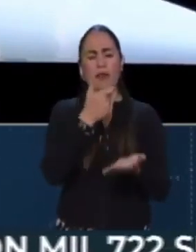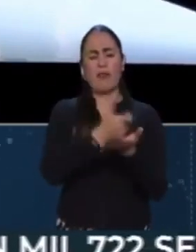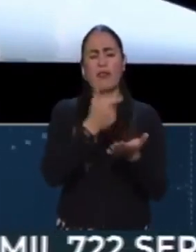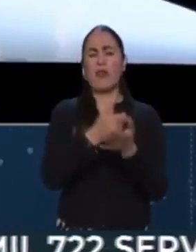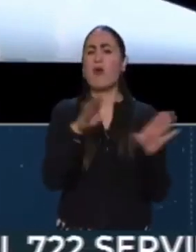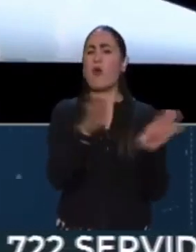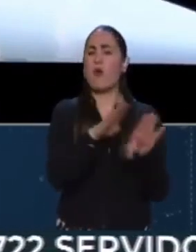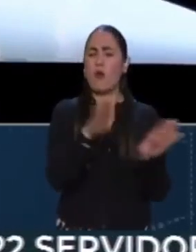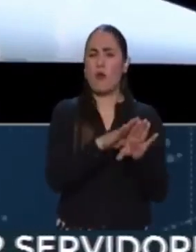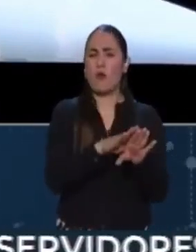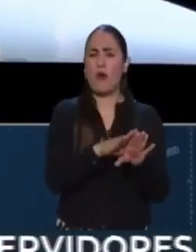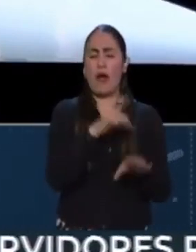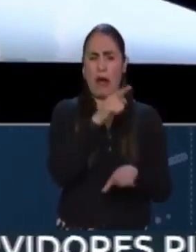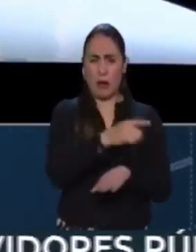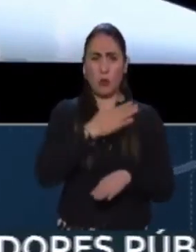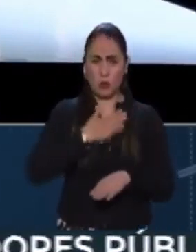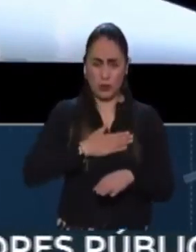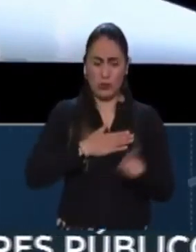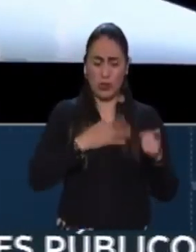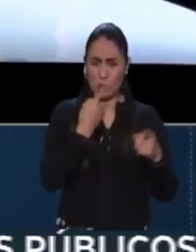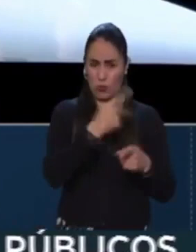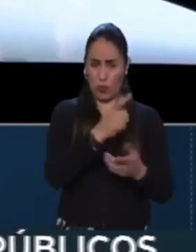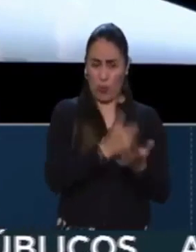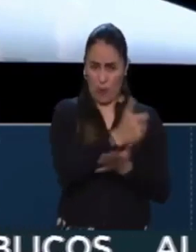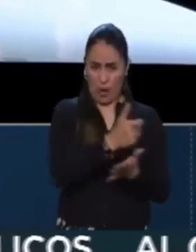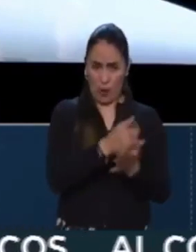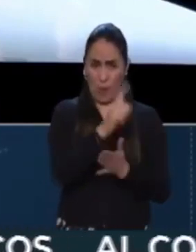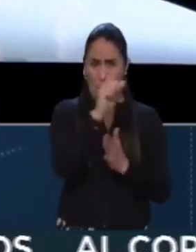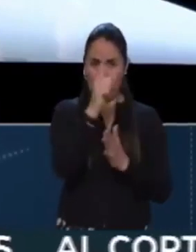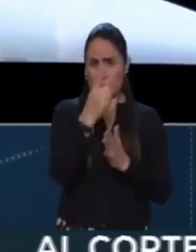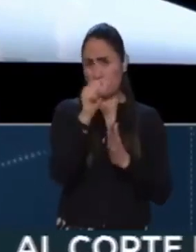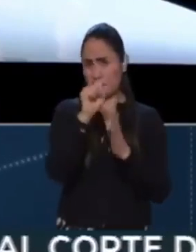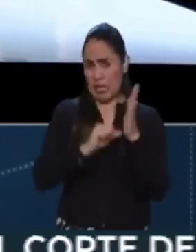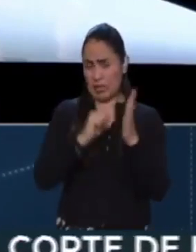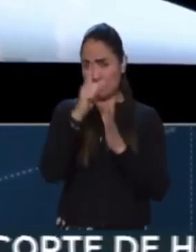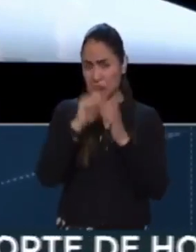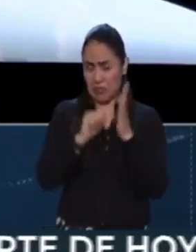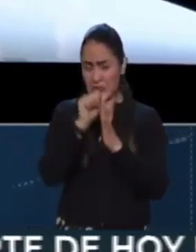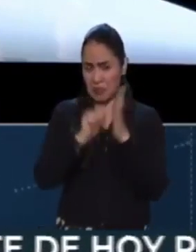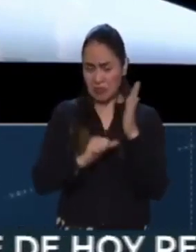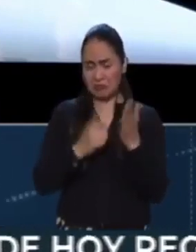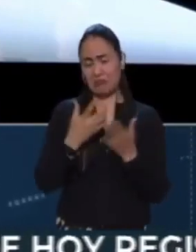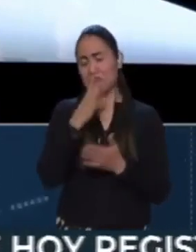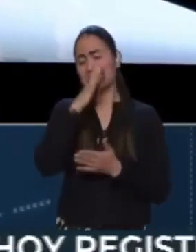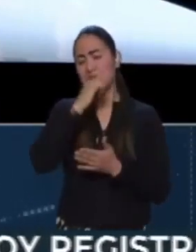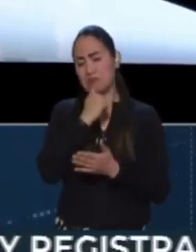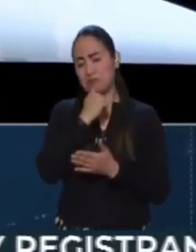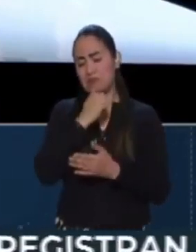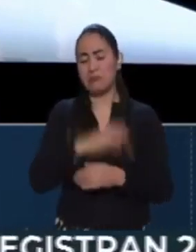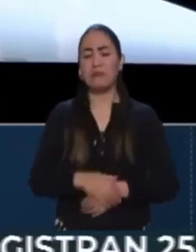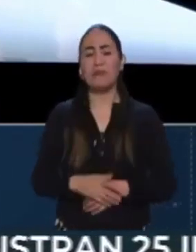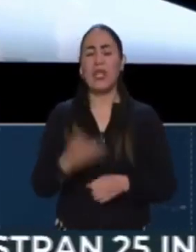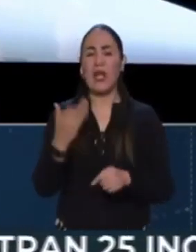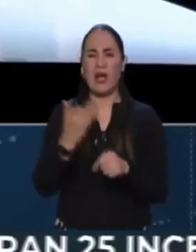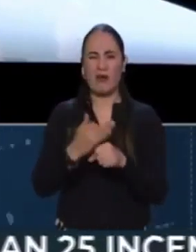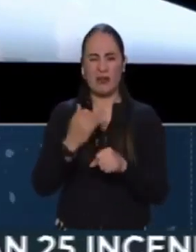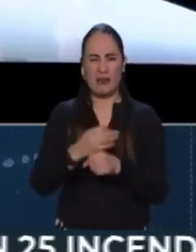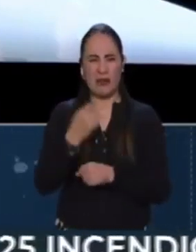no hay forma de justificarla con su salario. Entonces, estamos empezando, digamos, viendo un panorama